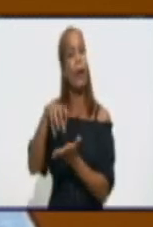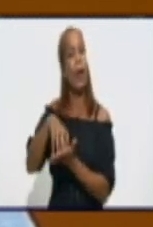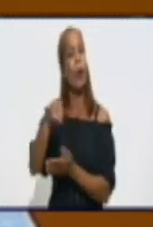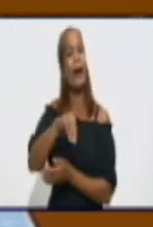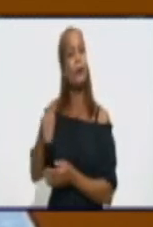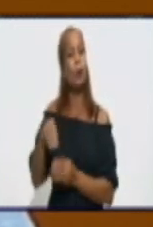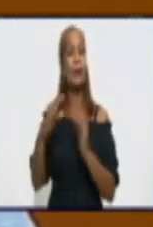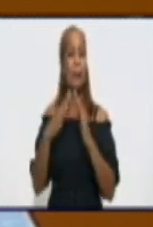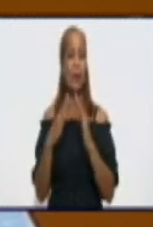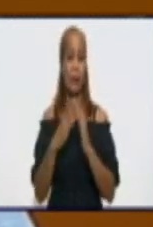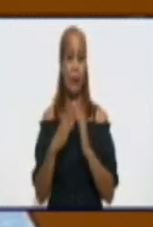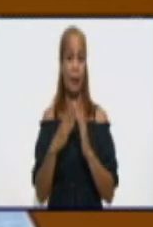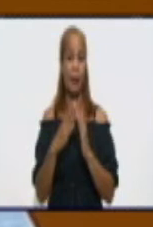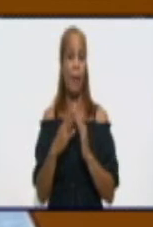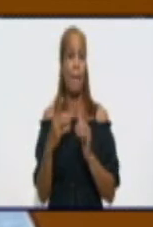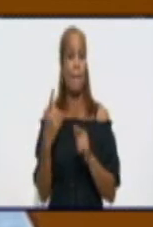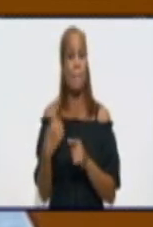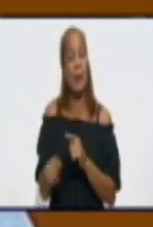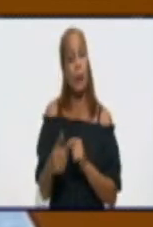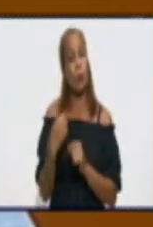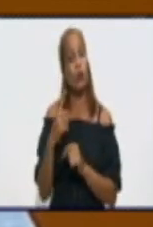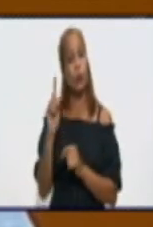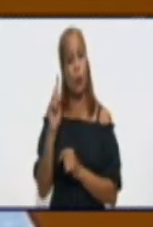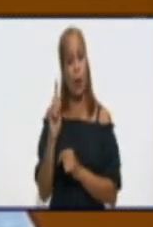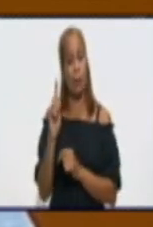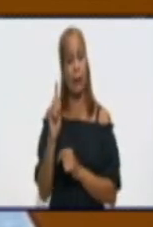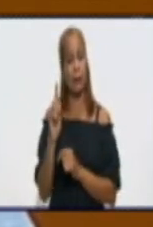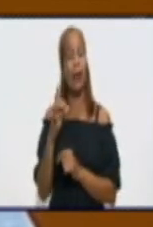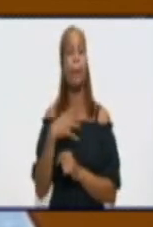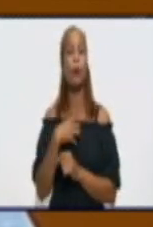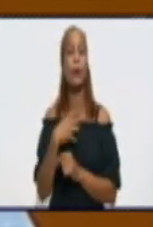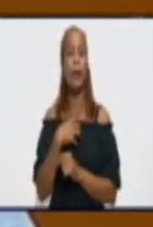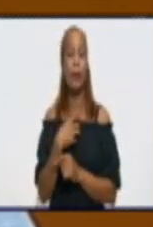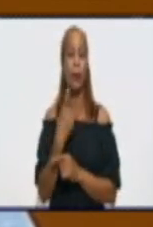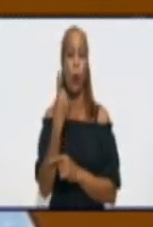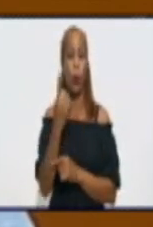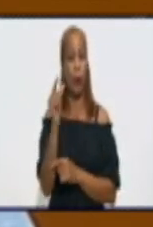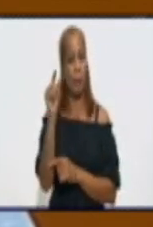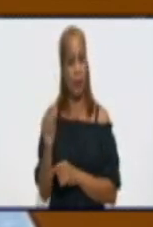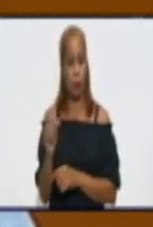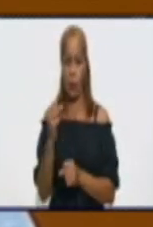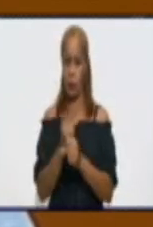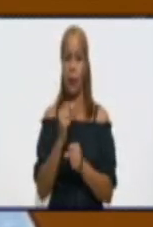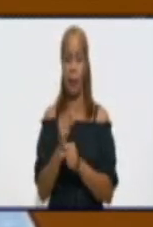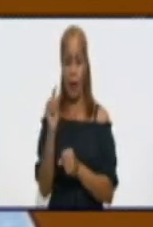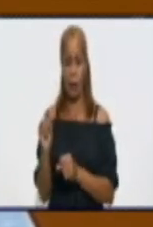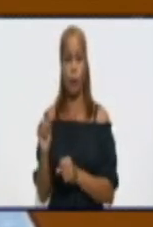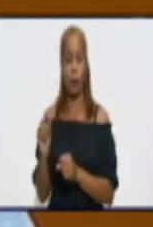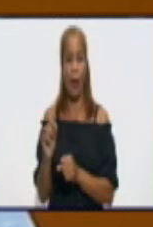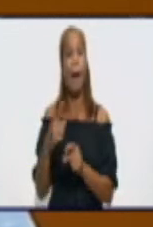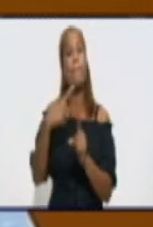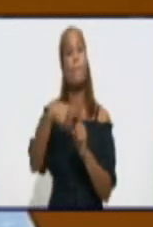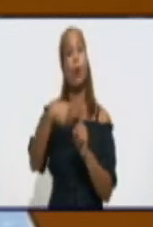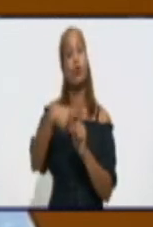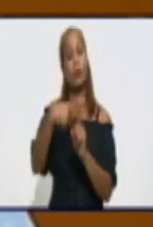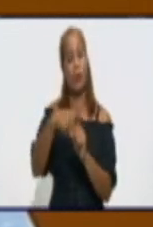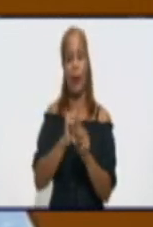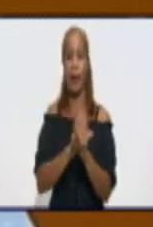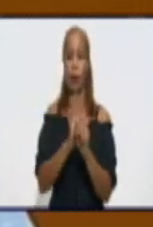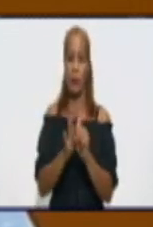y solamente hasta estos momentos hemos tenido una sola trabajadora positiva a la